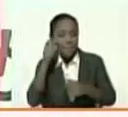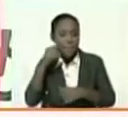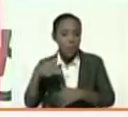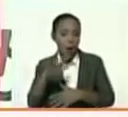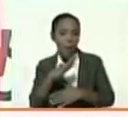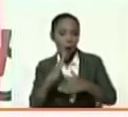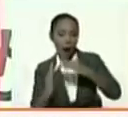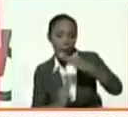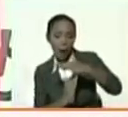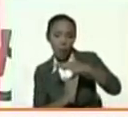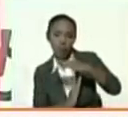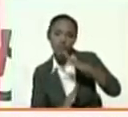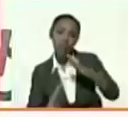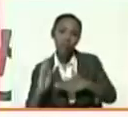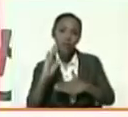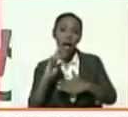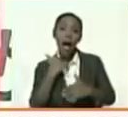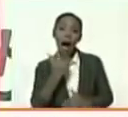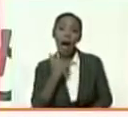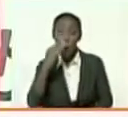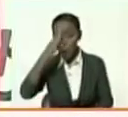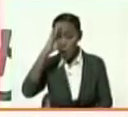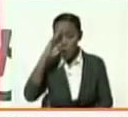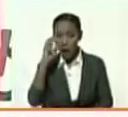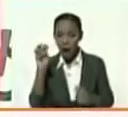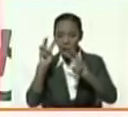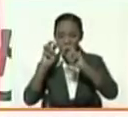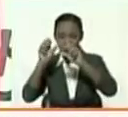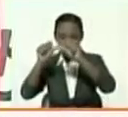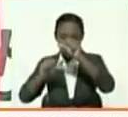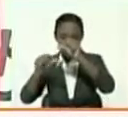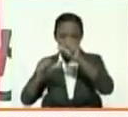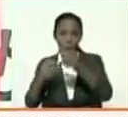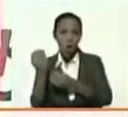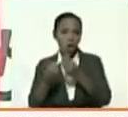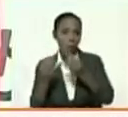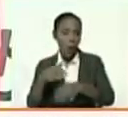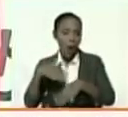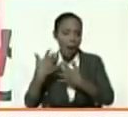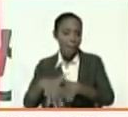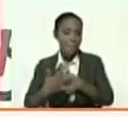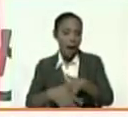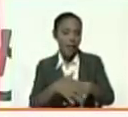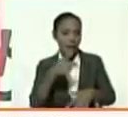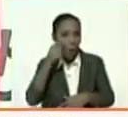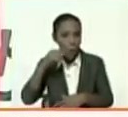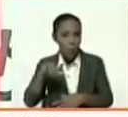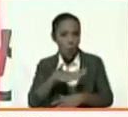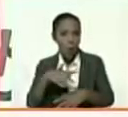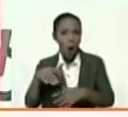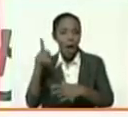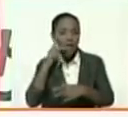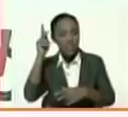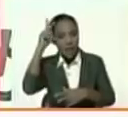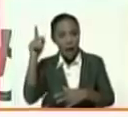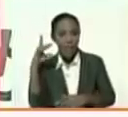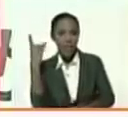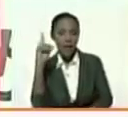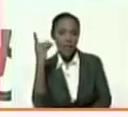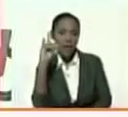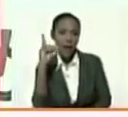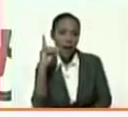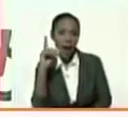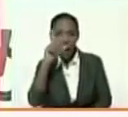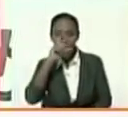El que tenga alguna duda, revise cómo eran las marchas de los pueblos indígenas en Bolivia en el